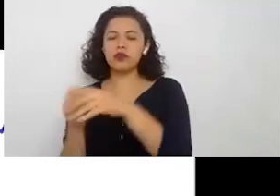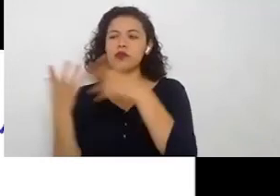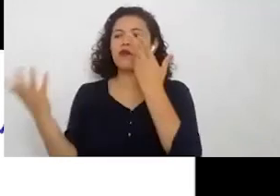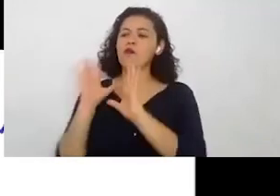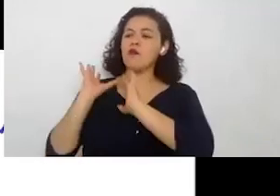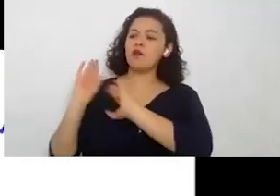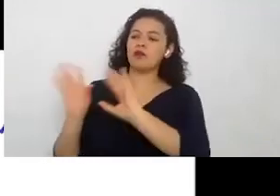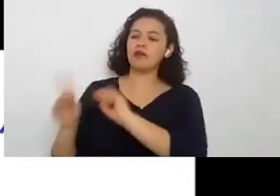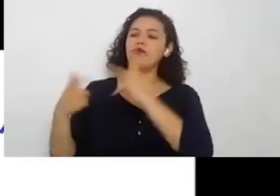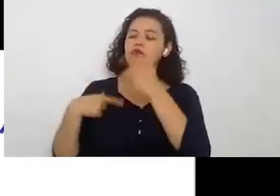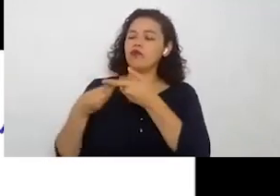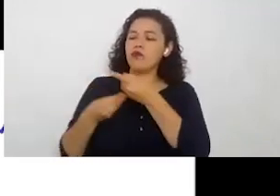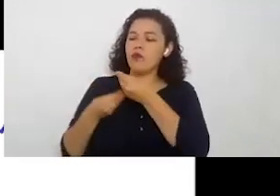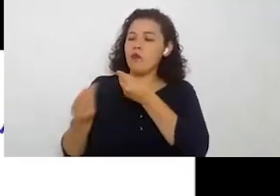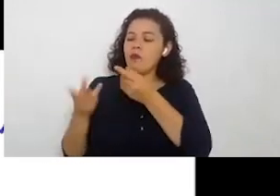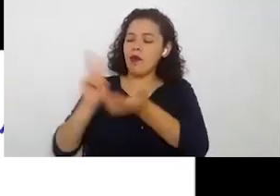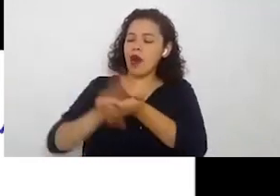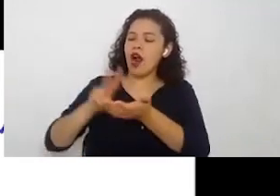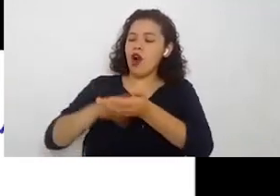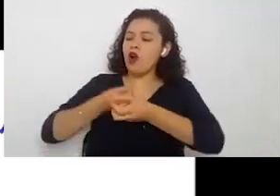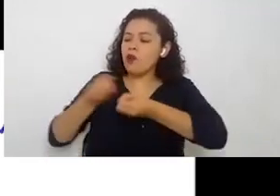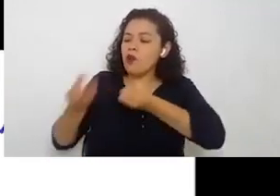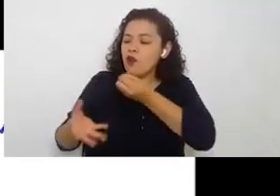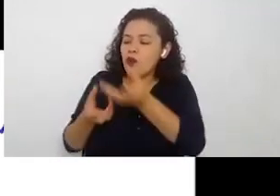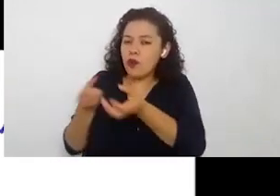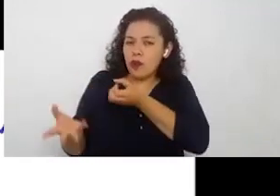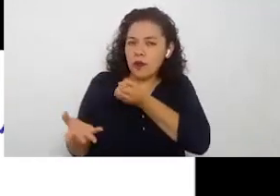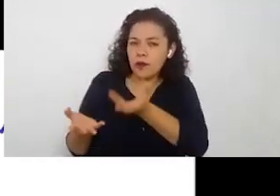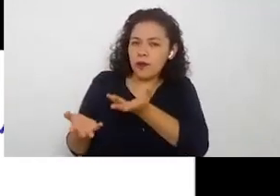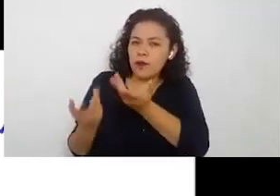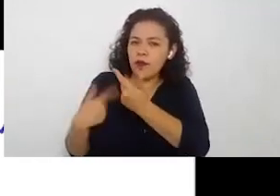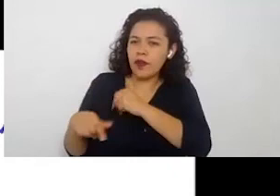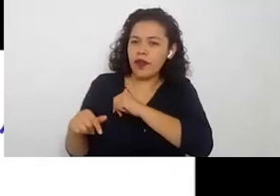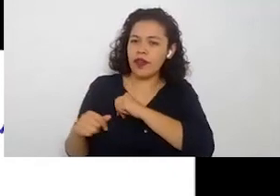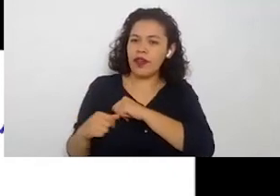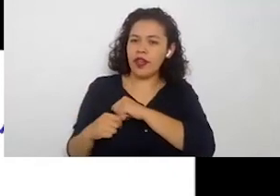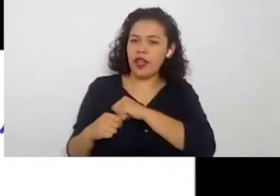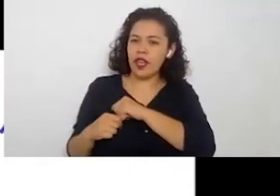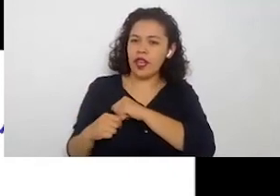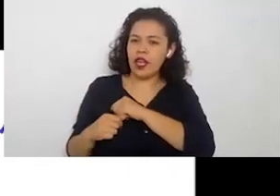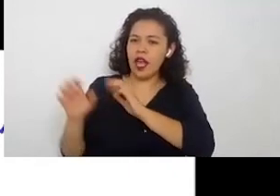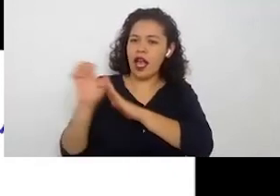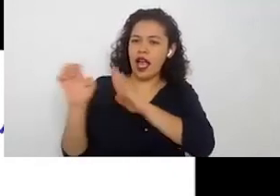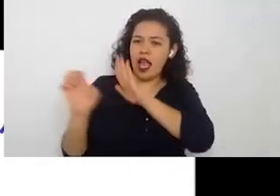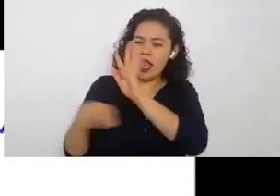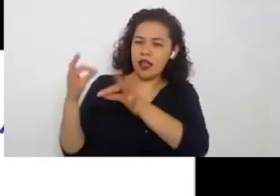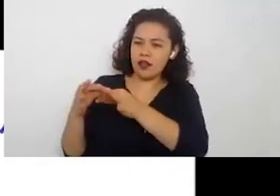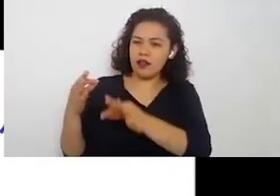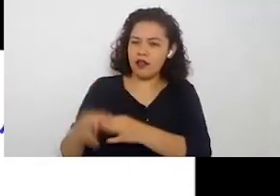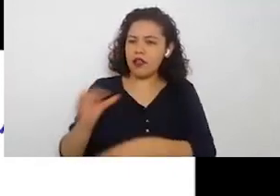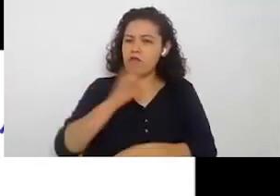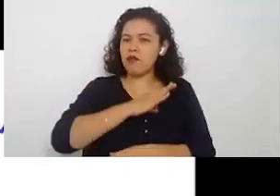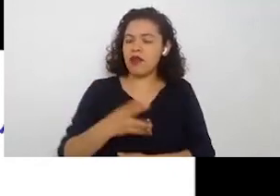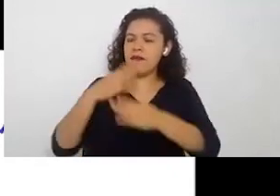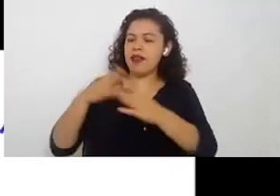esa trascendencia de valores, mucho de ese cumplimiento de la ética podrá ser a través de